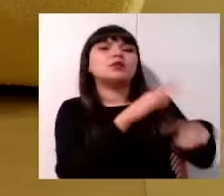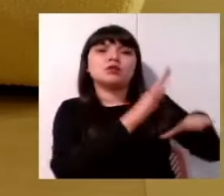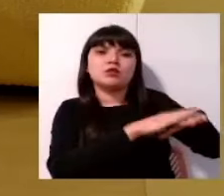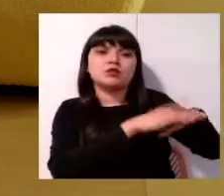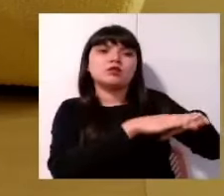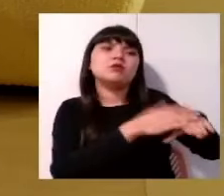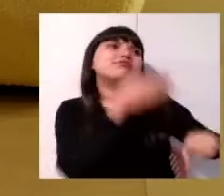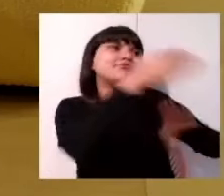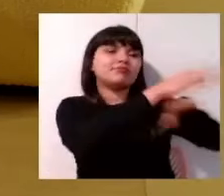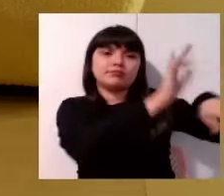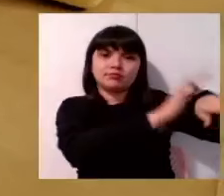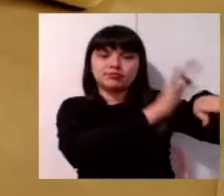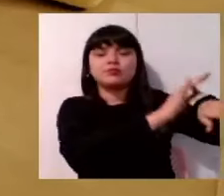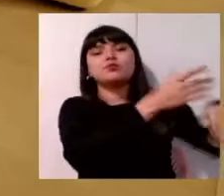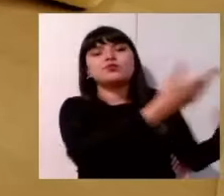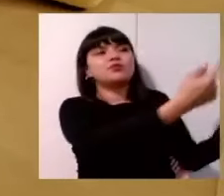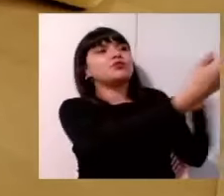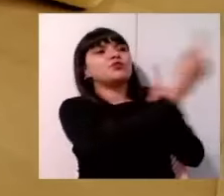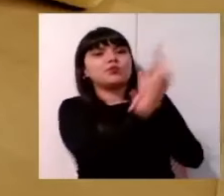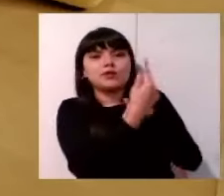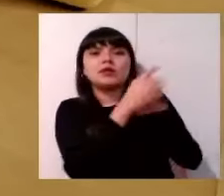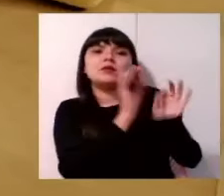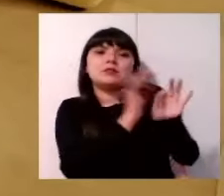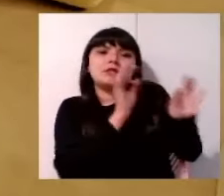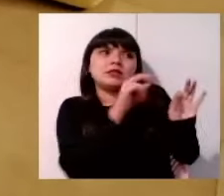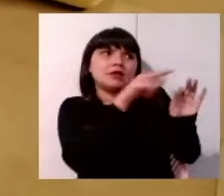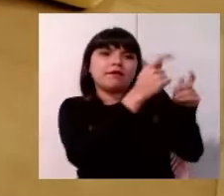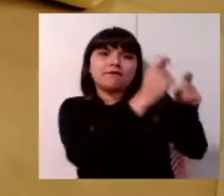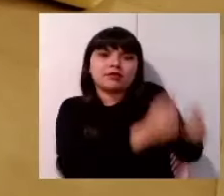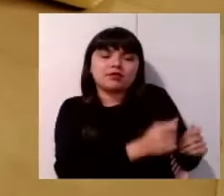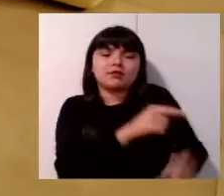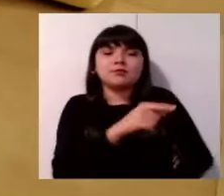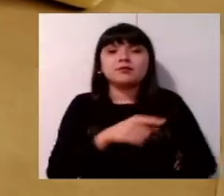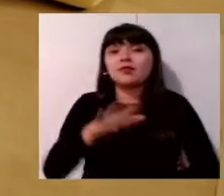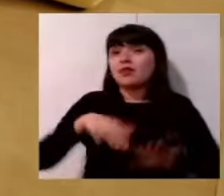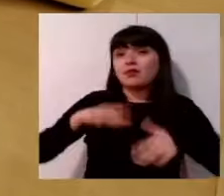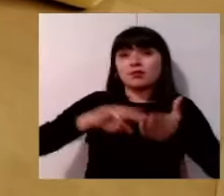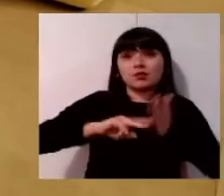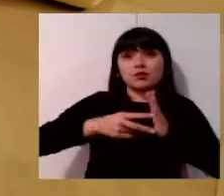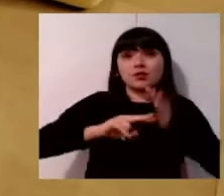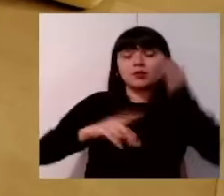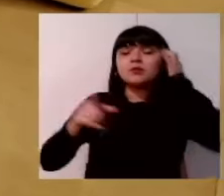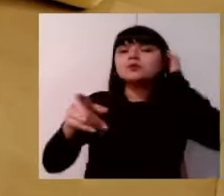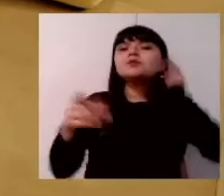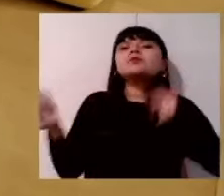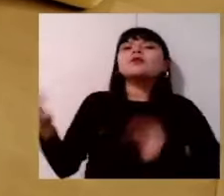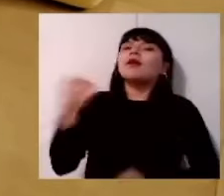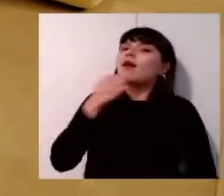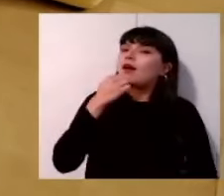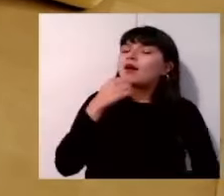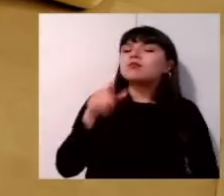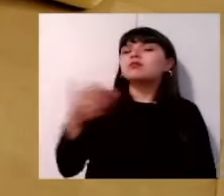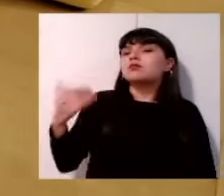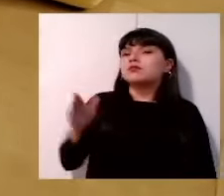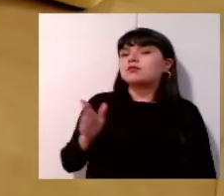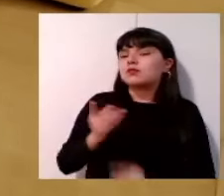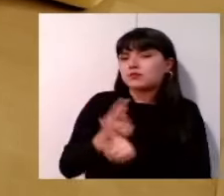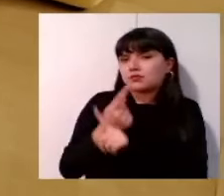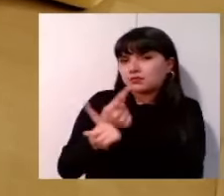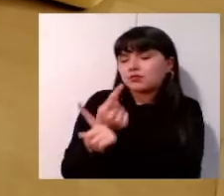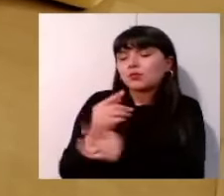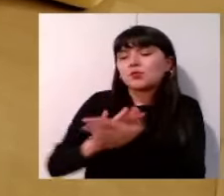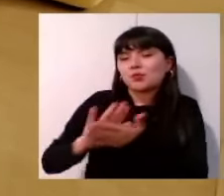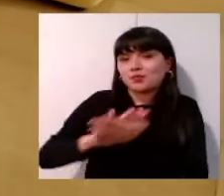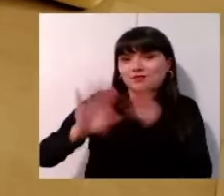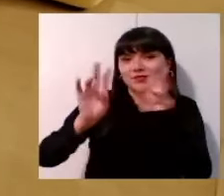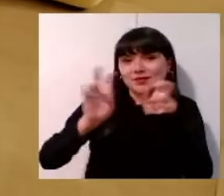que sea, dependiendo del problema. Ya, y hablamos hace un ratito de meter a los hijos a la cama, que tú decías,